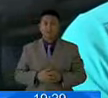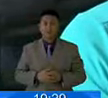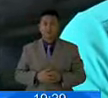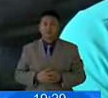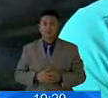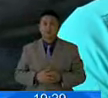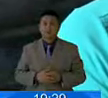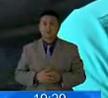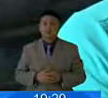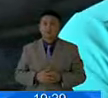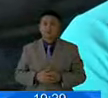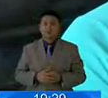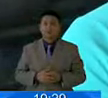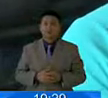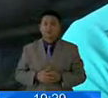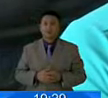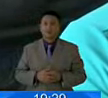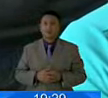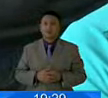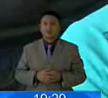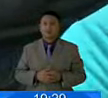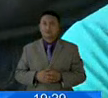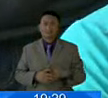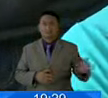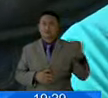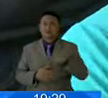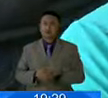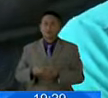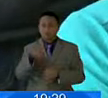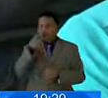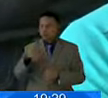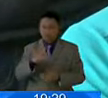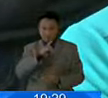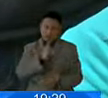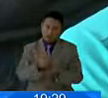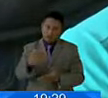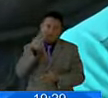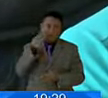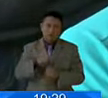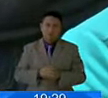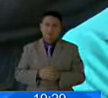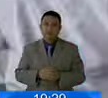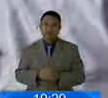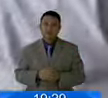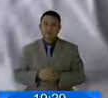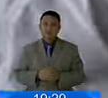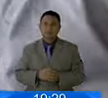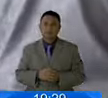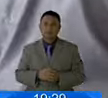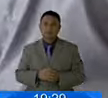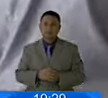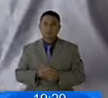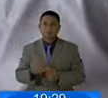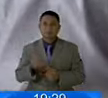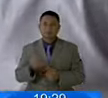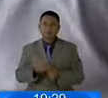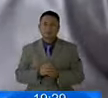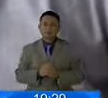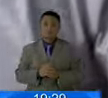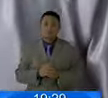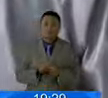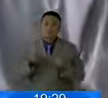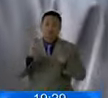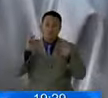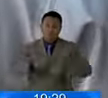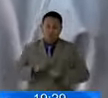hay que ir a ver, ¿verdad? Vamos a ir a ver para ver si en realidad sí son las cosas así. Seguramente intentarán recuperar